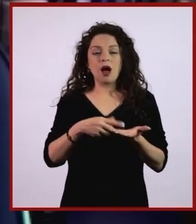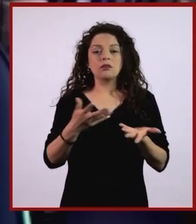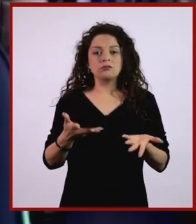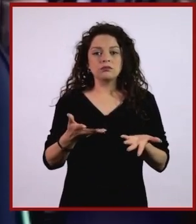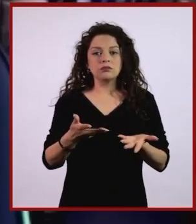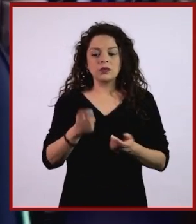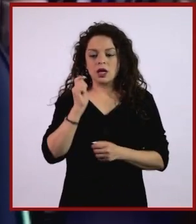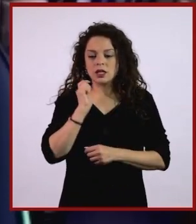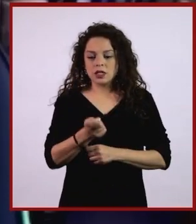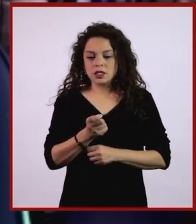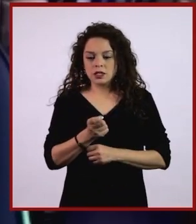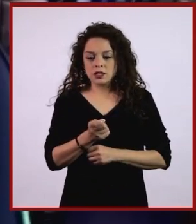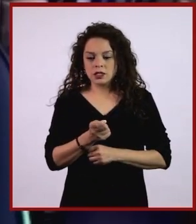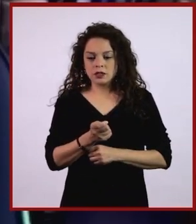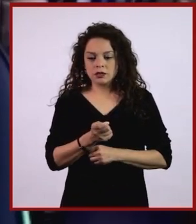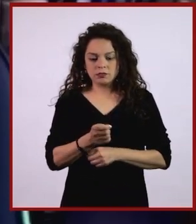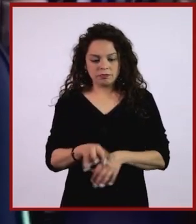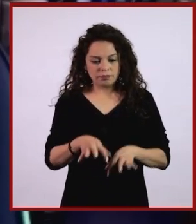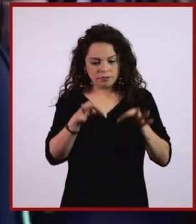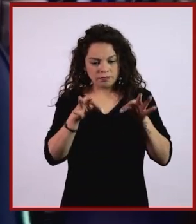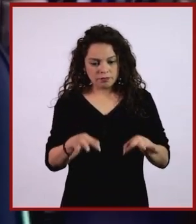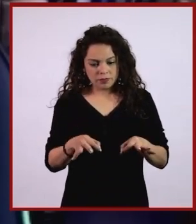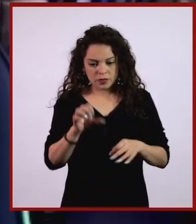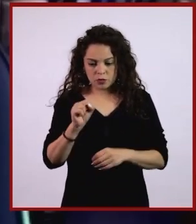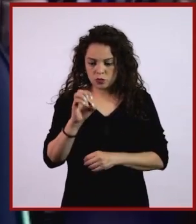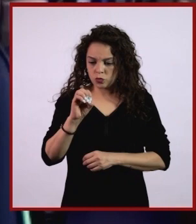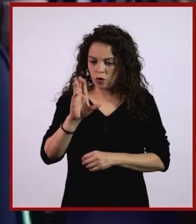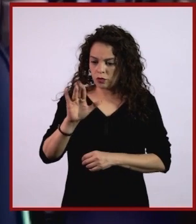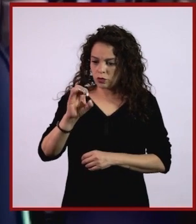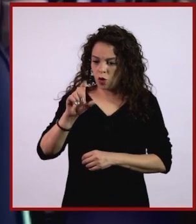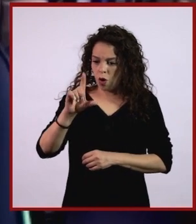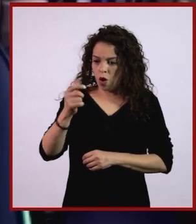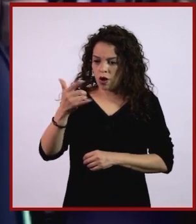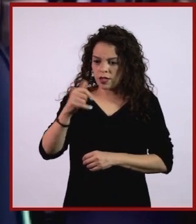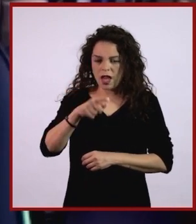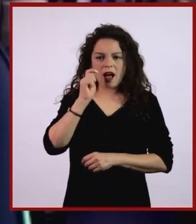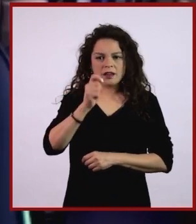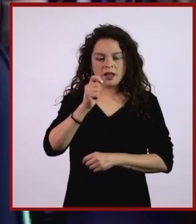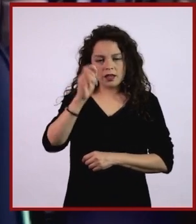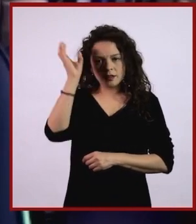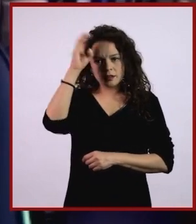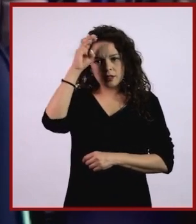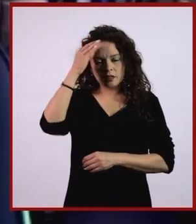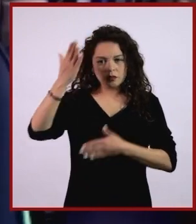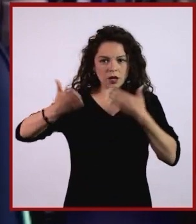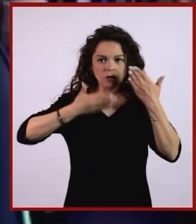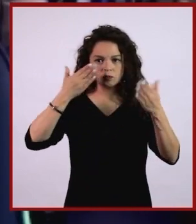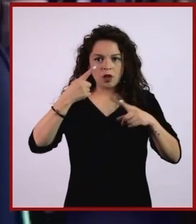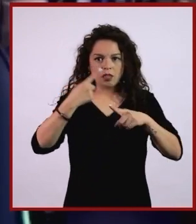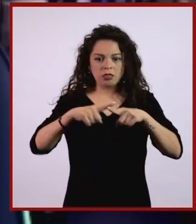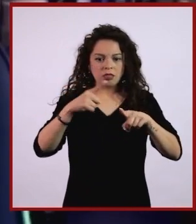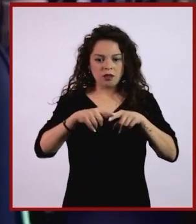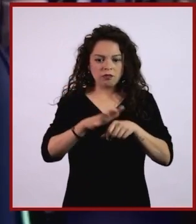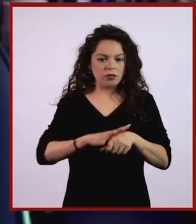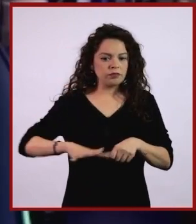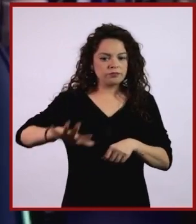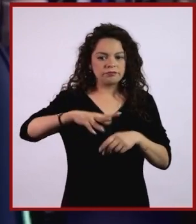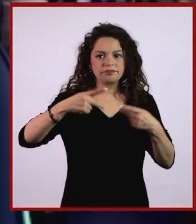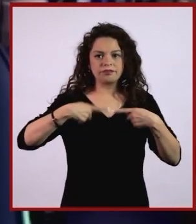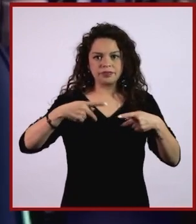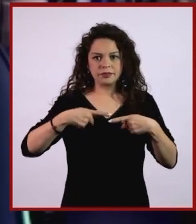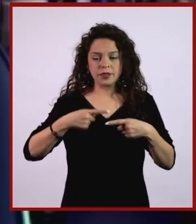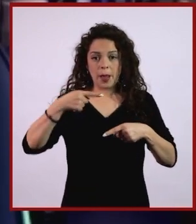sociología cuando surgió en el surgimiento de esta disciplina, que la sociología como ciencia que estudiaba las organizaciones de la